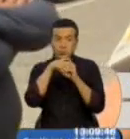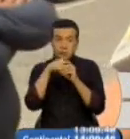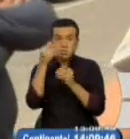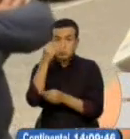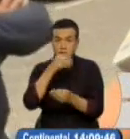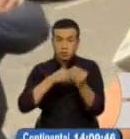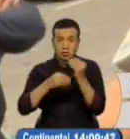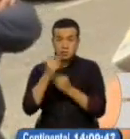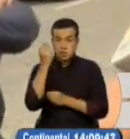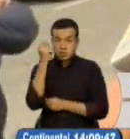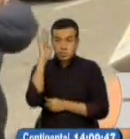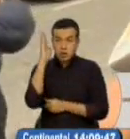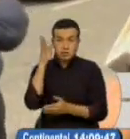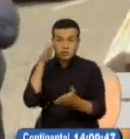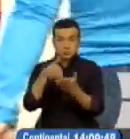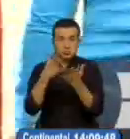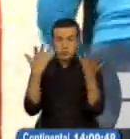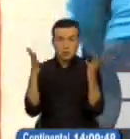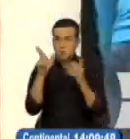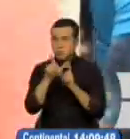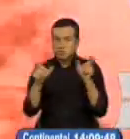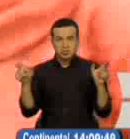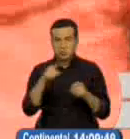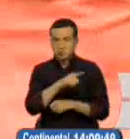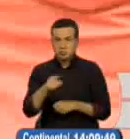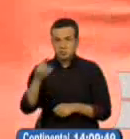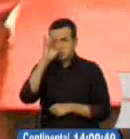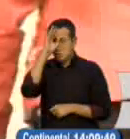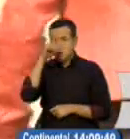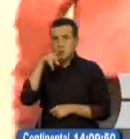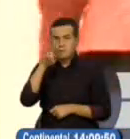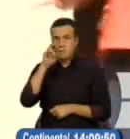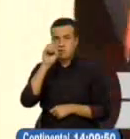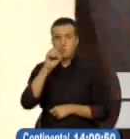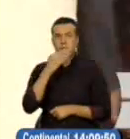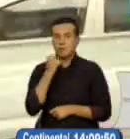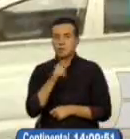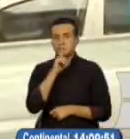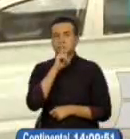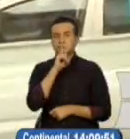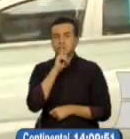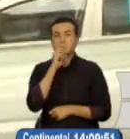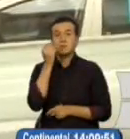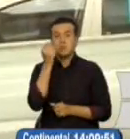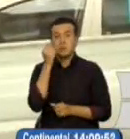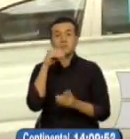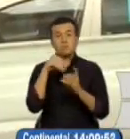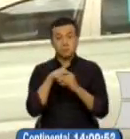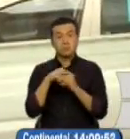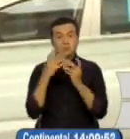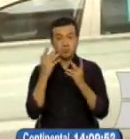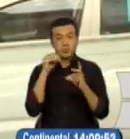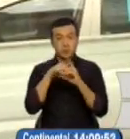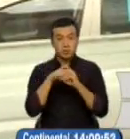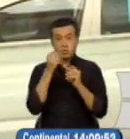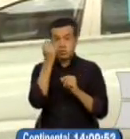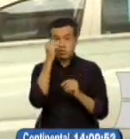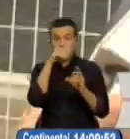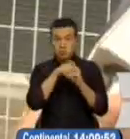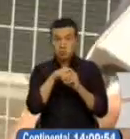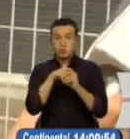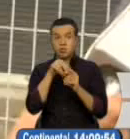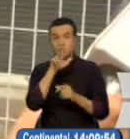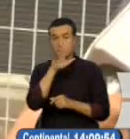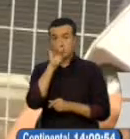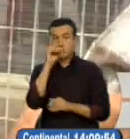inversionistas que tienen mayor no han venido, no saben. Pedro, quien prefiere reservar su identidad, tenía una importante cantidad de dinero en esta entidad. Como